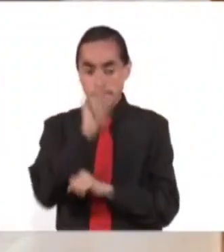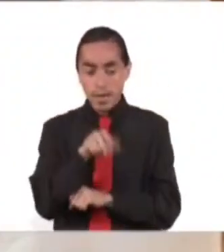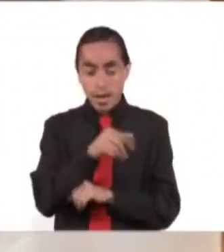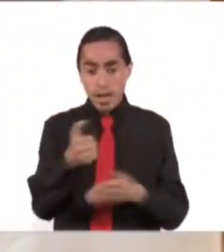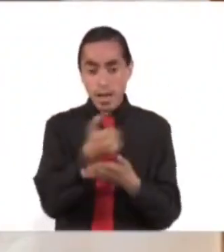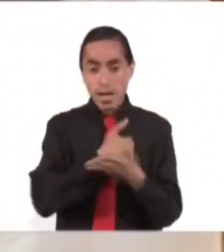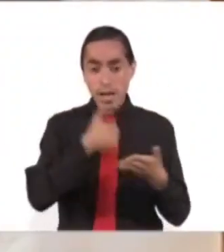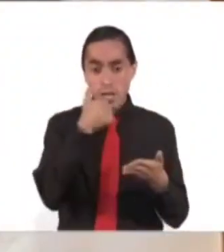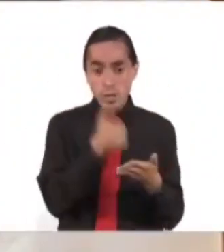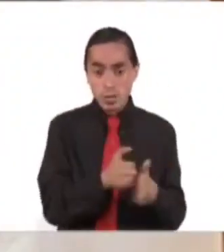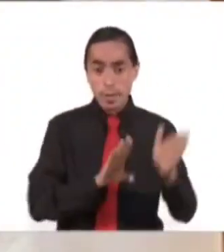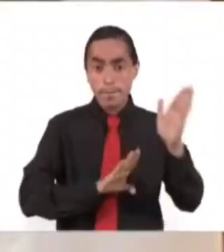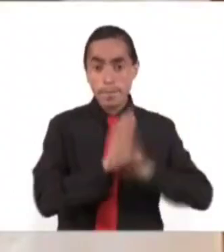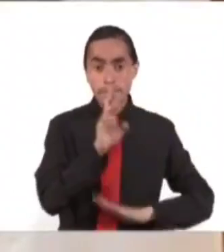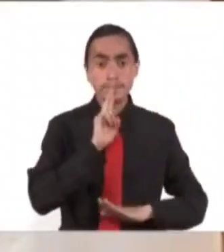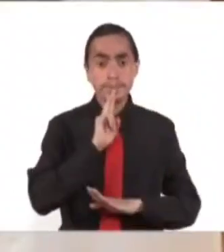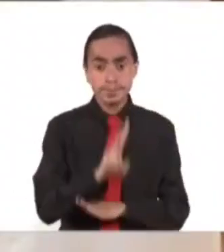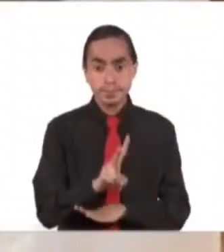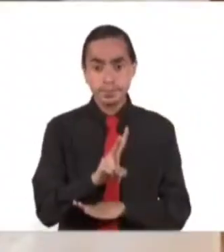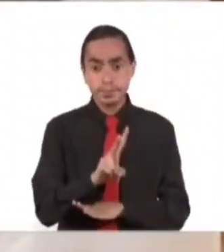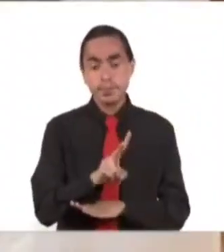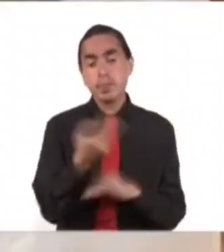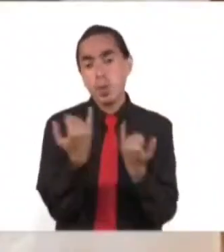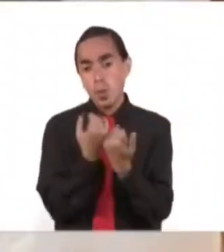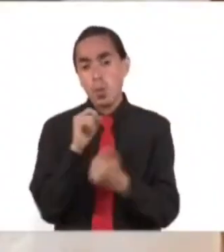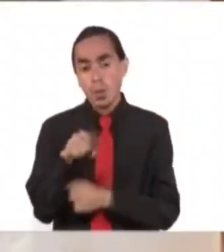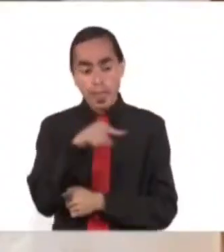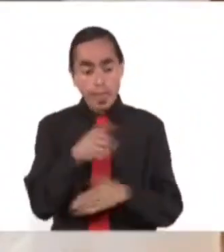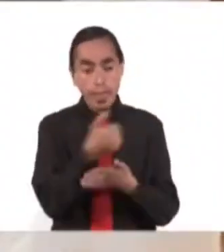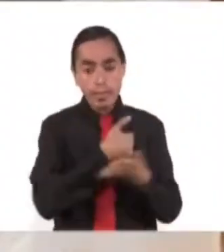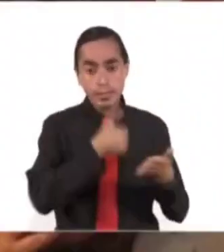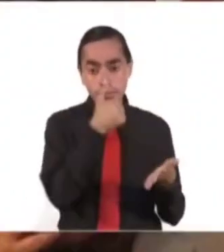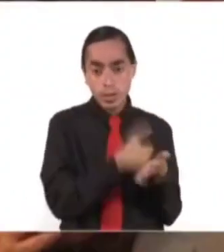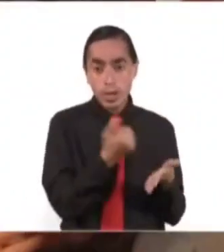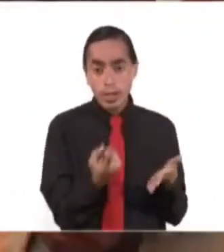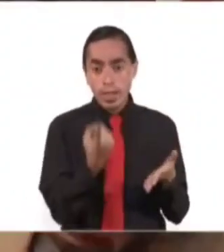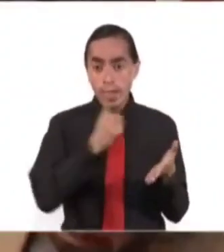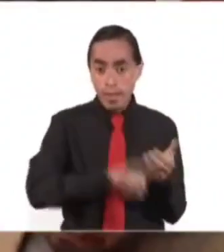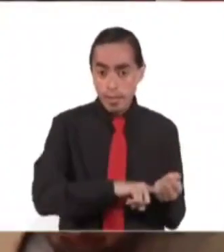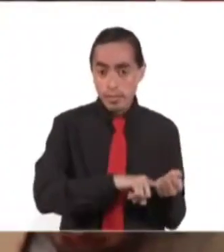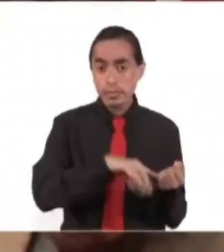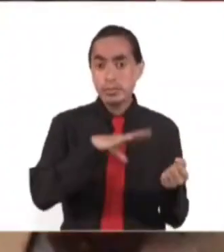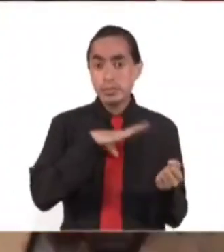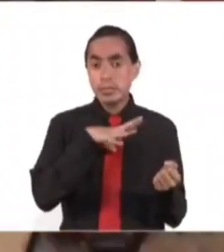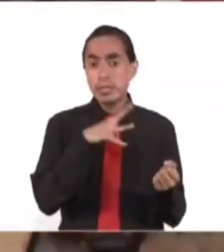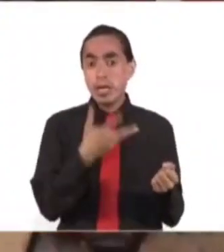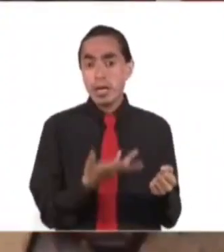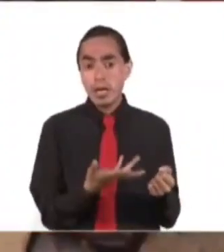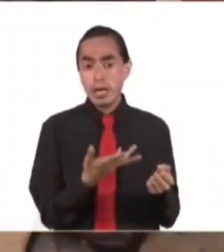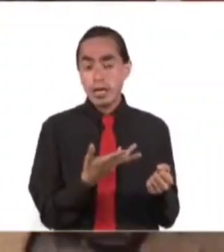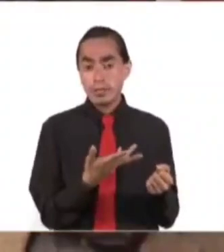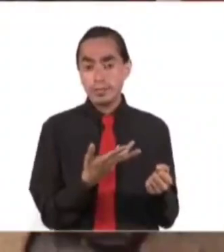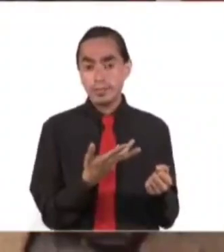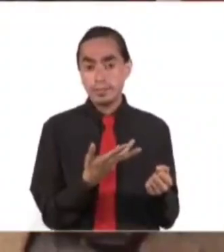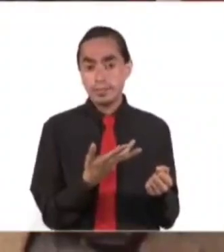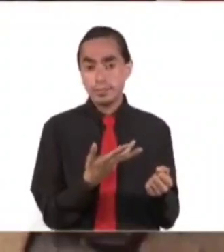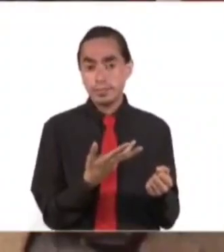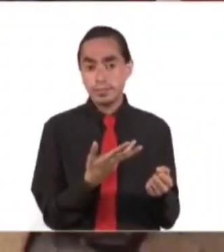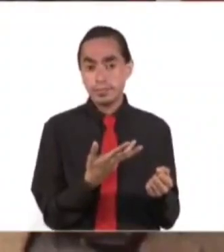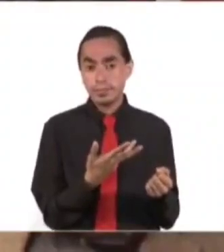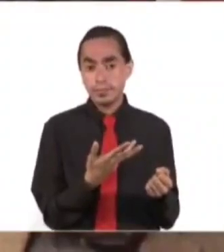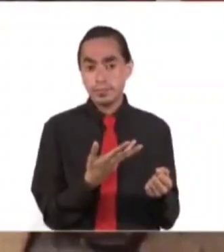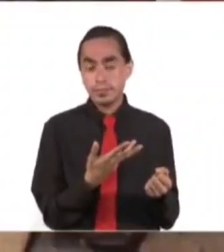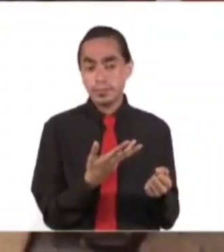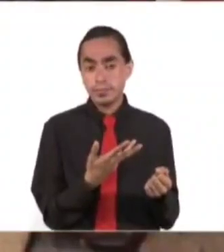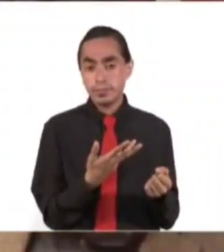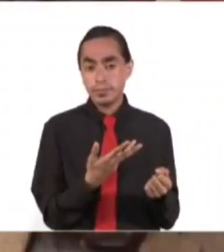la ciudad, y también dado el tema de que en la ciudad está concentrado una gran parte de